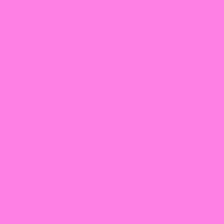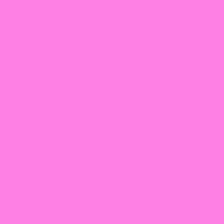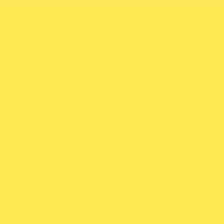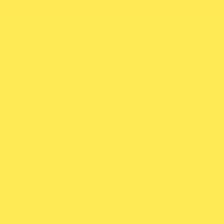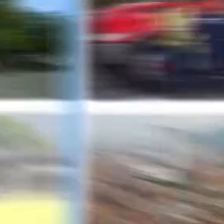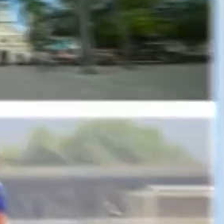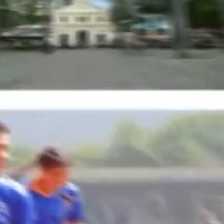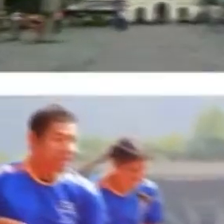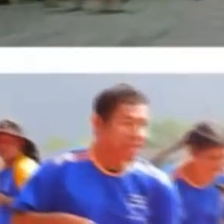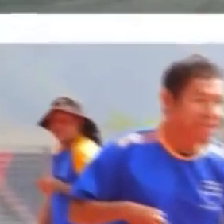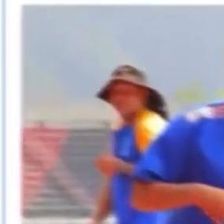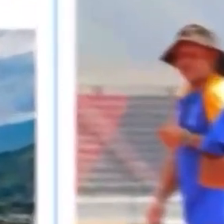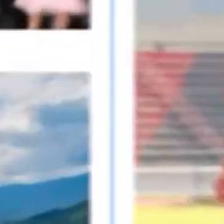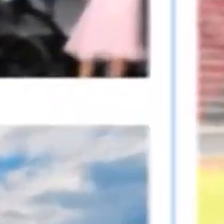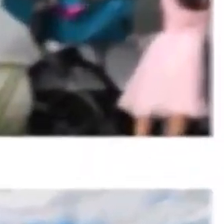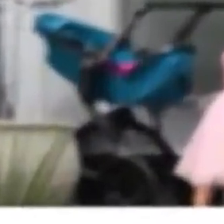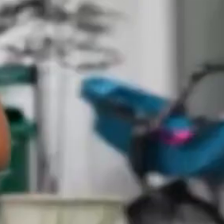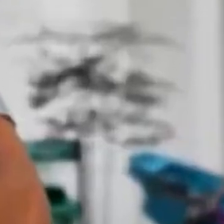Música